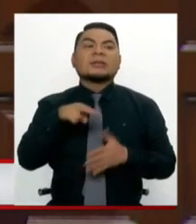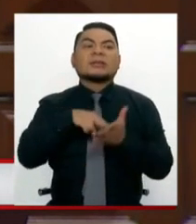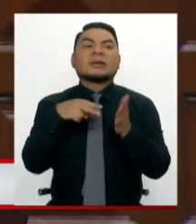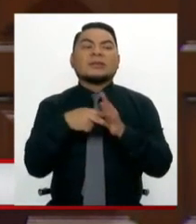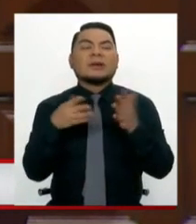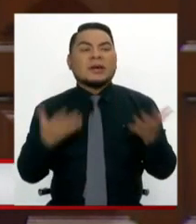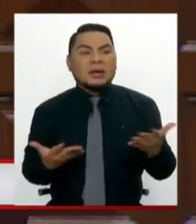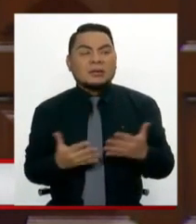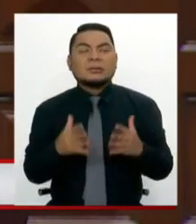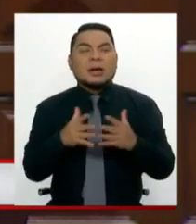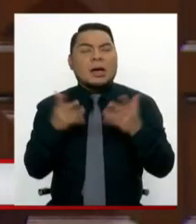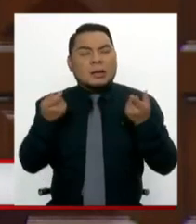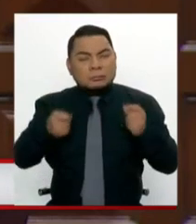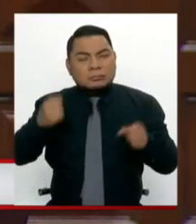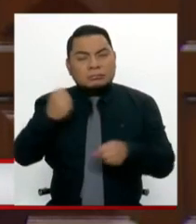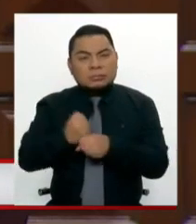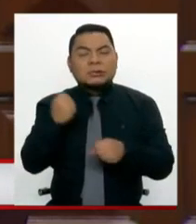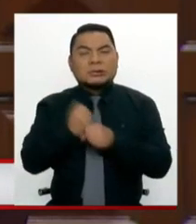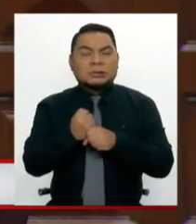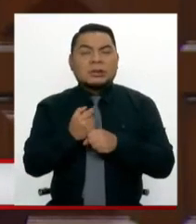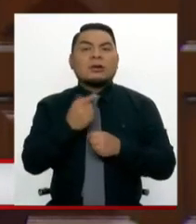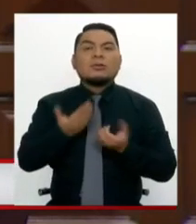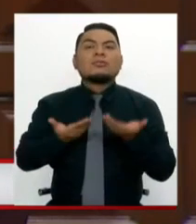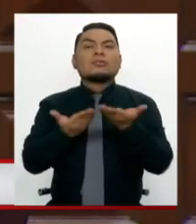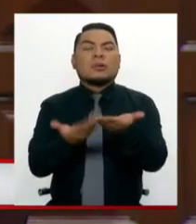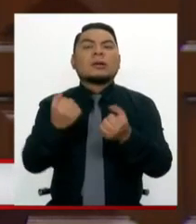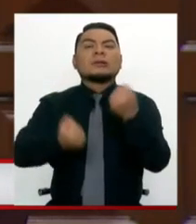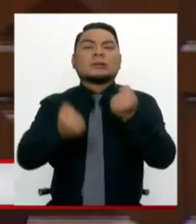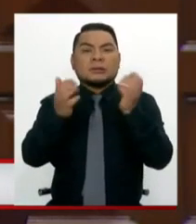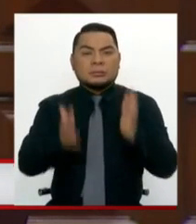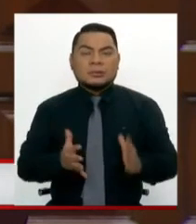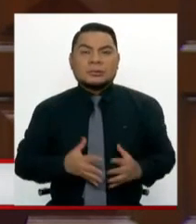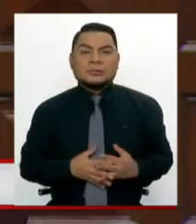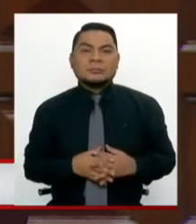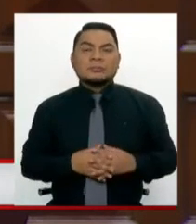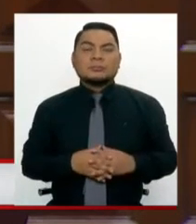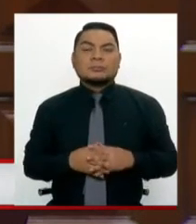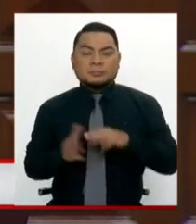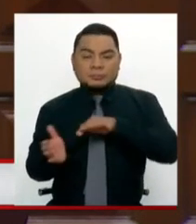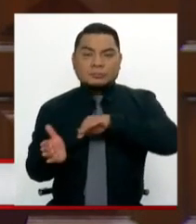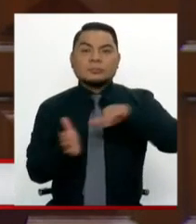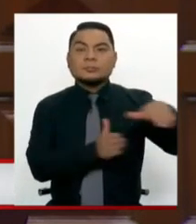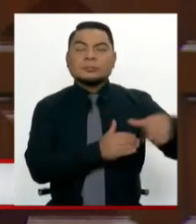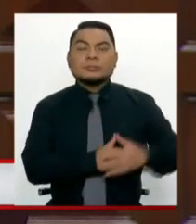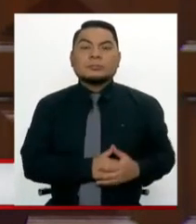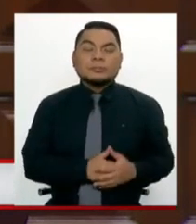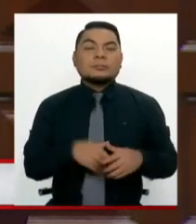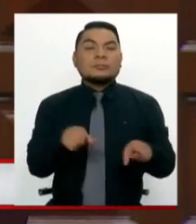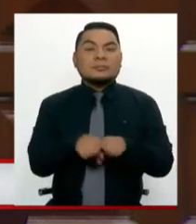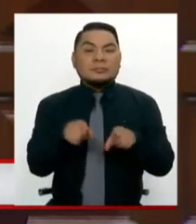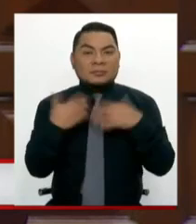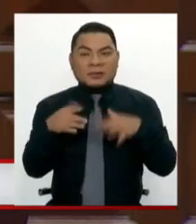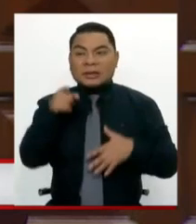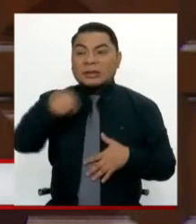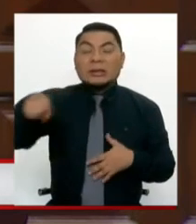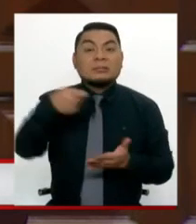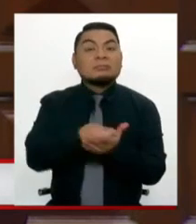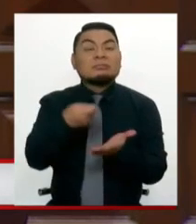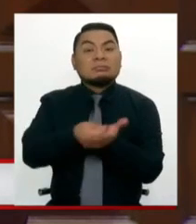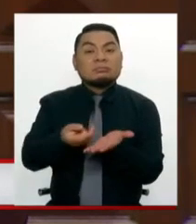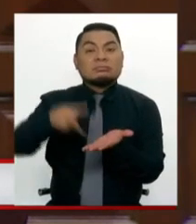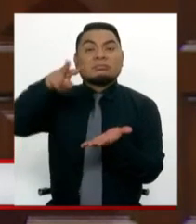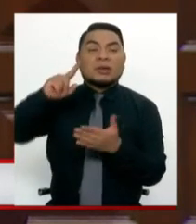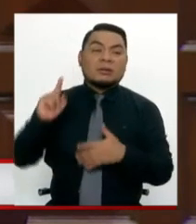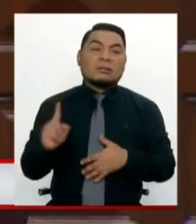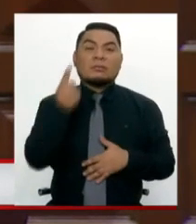ello un gran esfuerzo a favor de nuestros transportistas. Por otra parte, para hacer frente al alza de los precios de